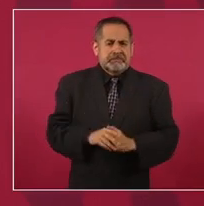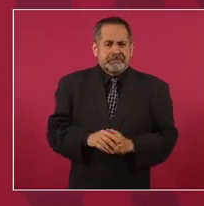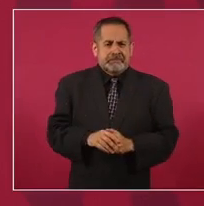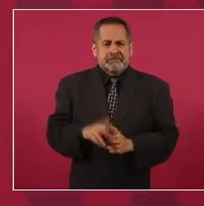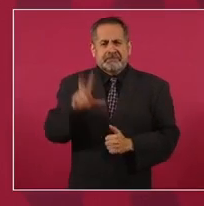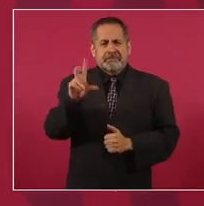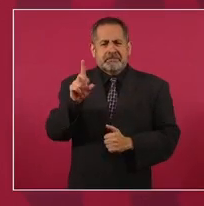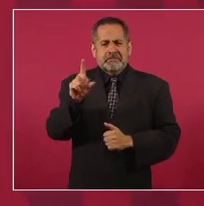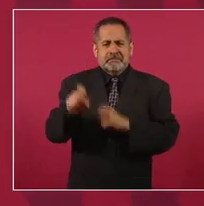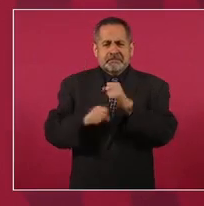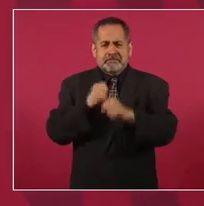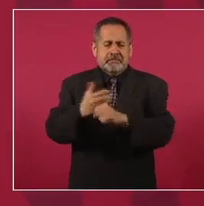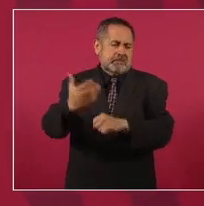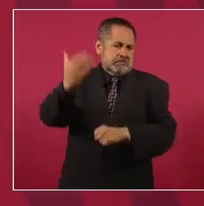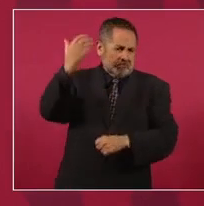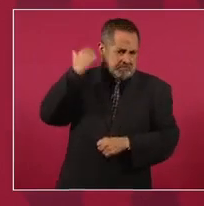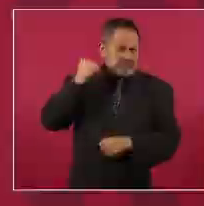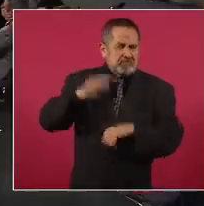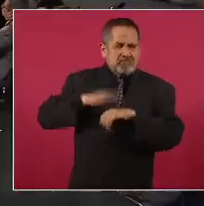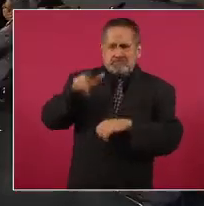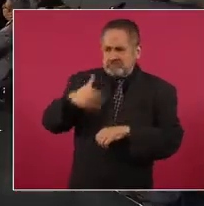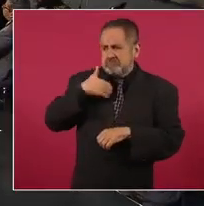más de 30 años,